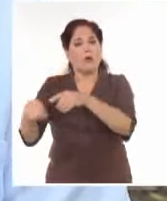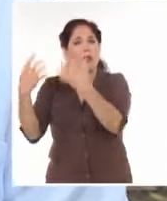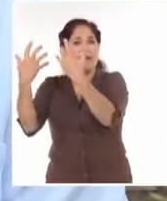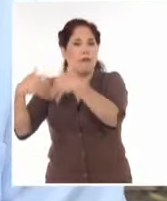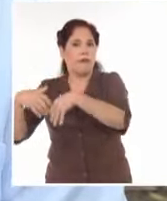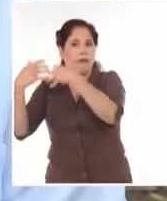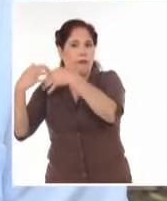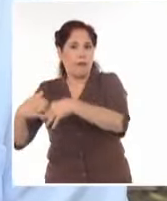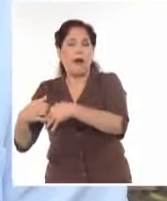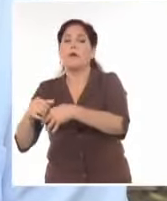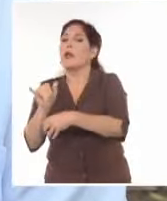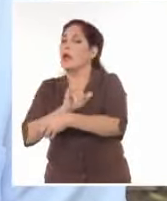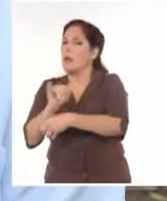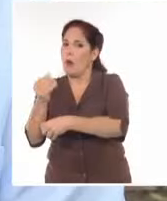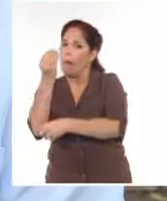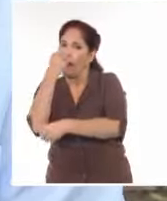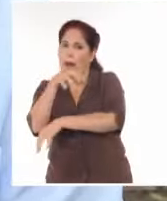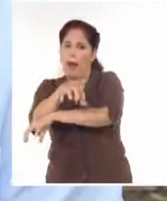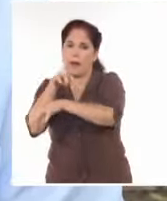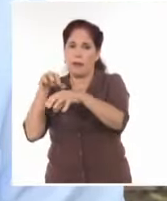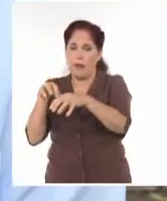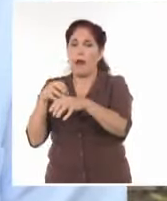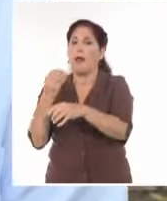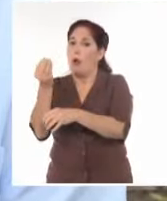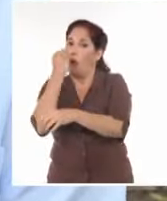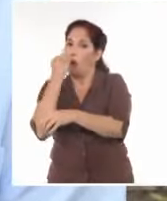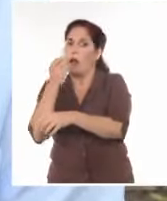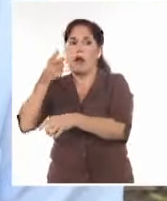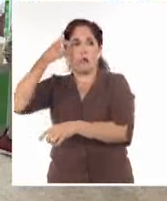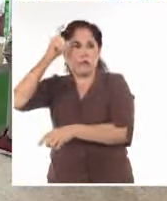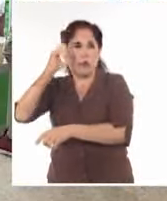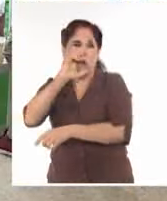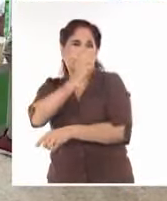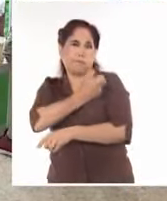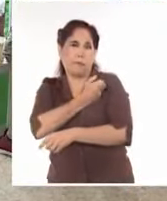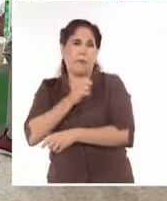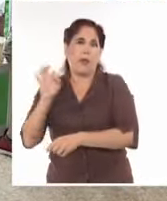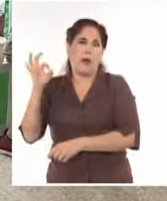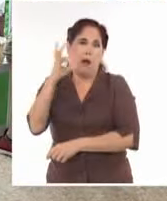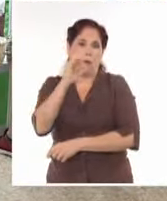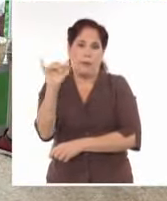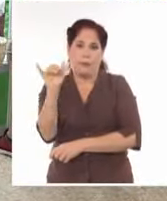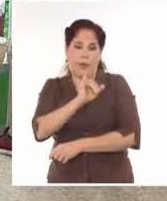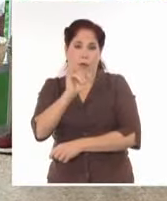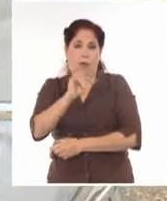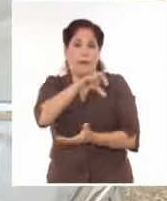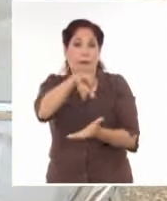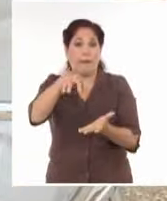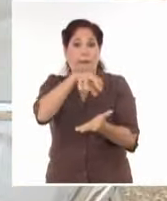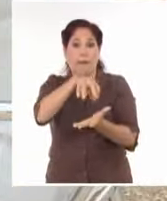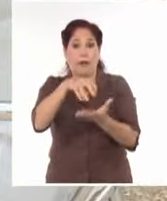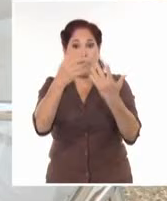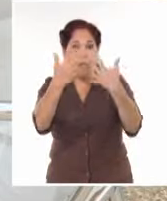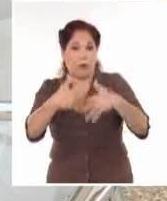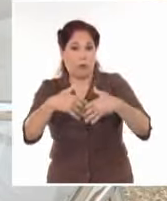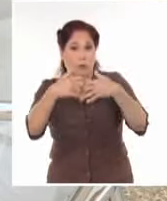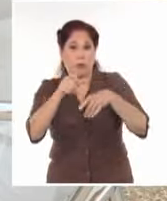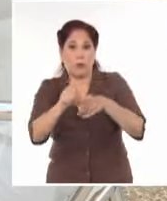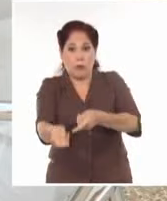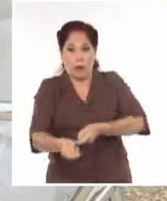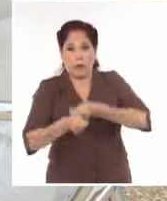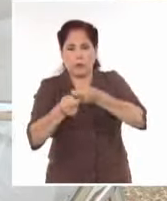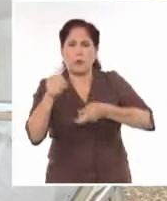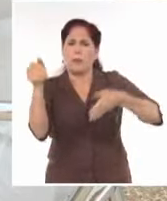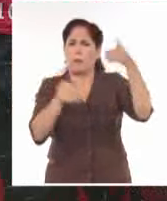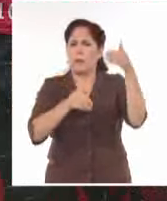para producir el pienso para la cría de cerdo y de aves. De Fiagrop 2024 destaca la participación